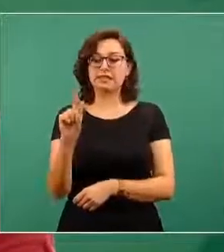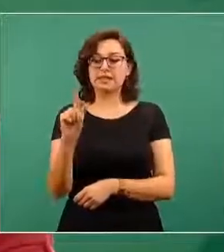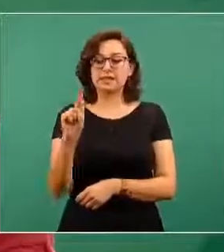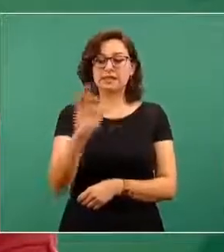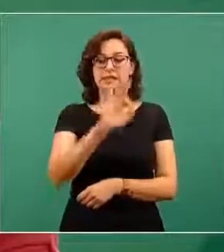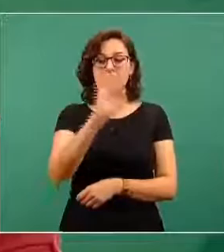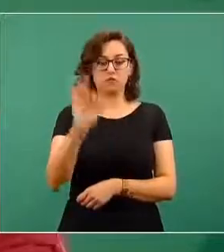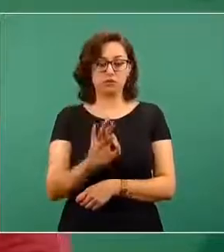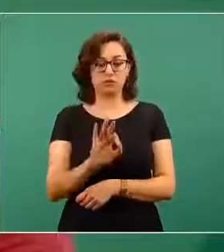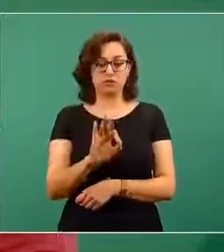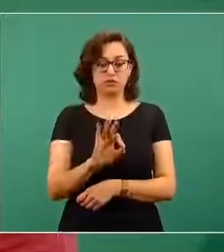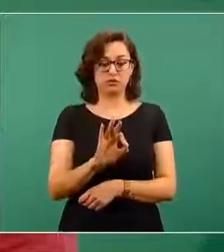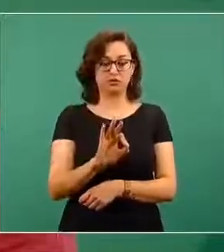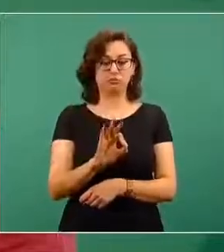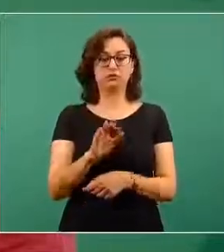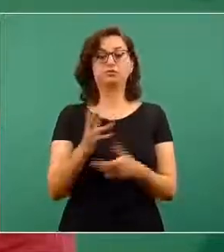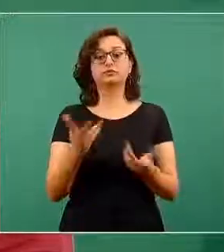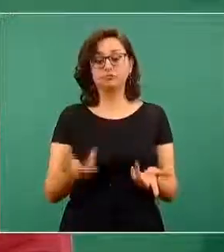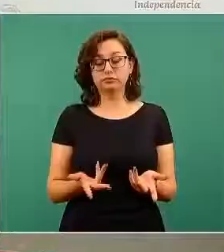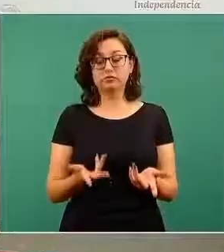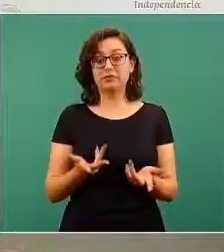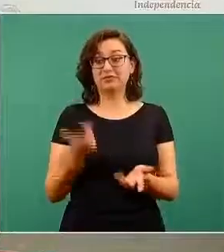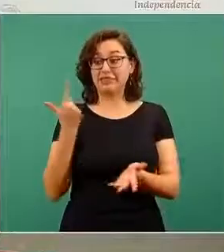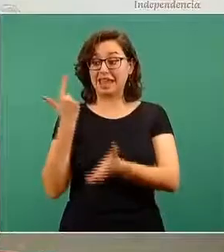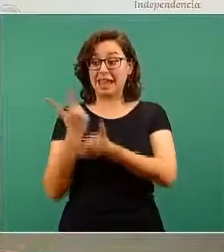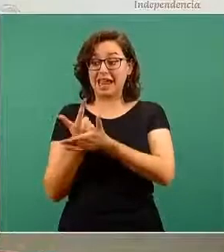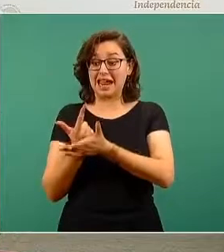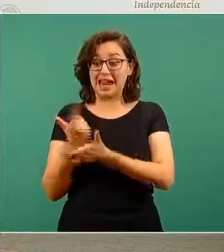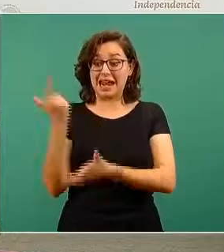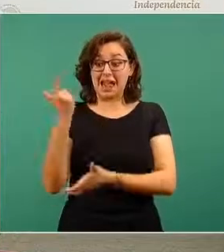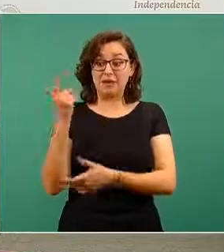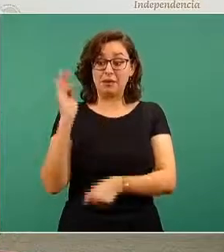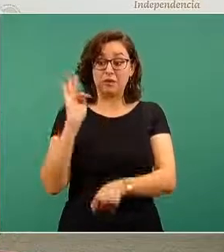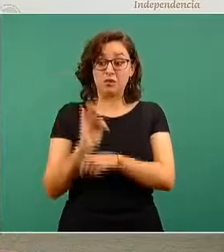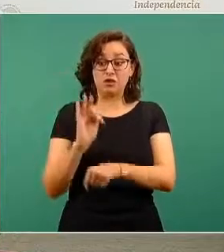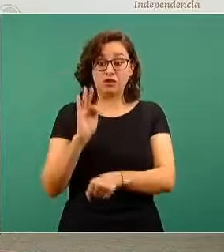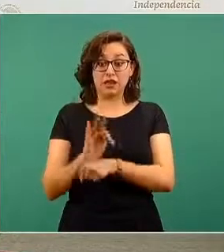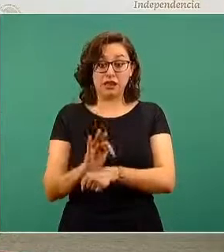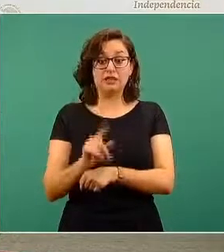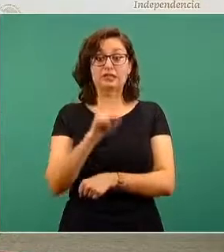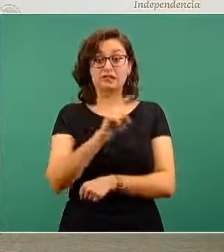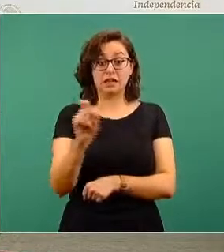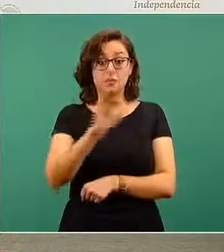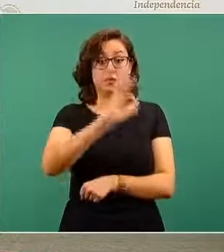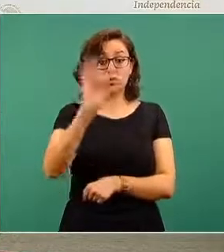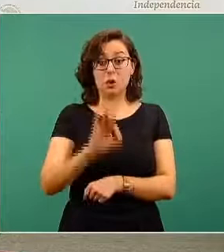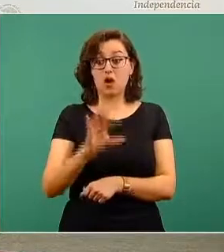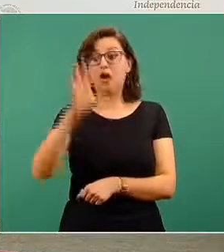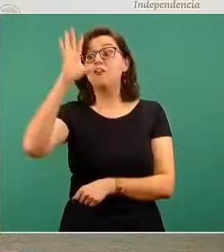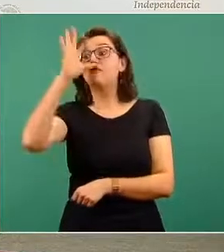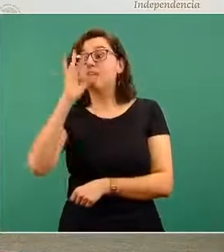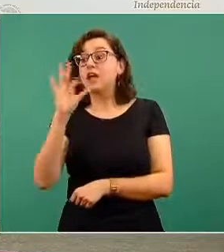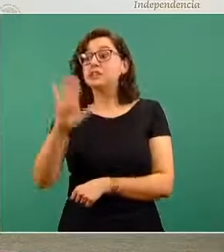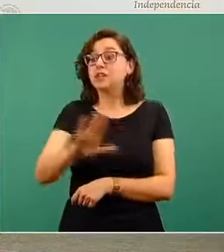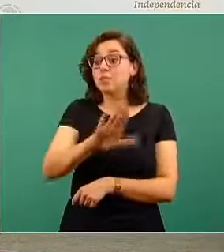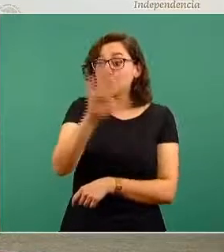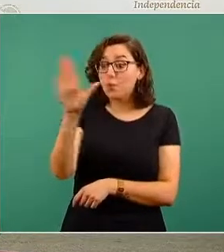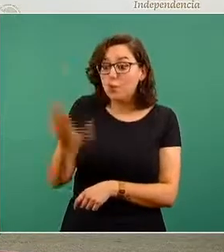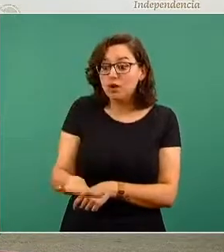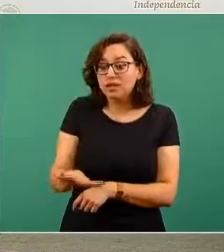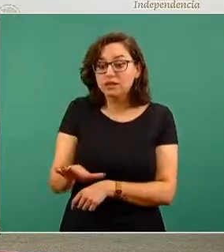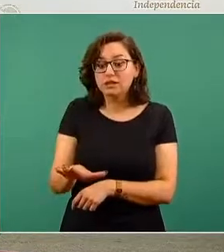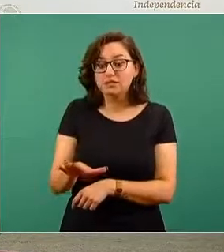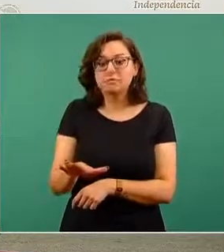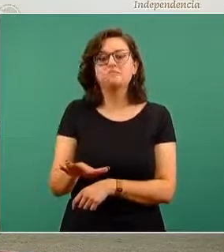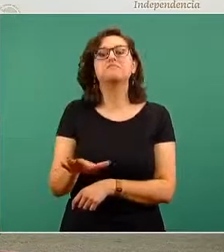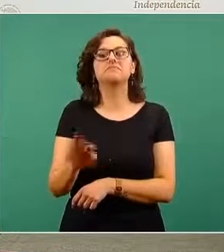enfermedad grave, y la mayoría de las vacunas contra COVID están cercanas al 100%, y protección contra el riesgo de morir por